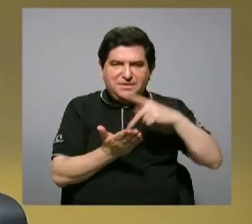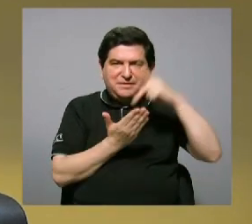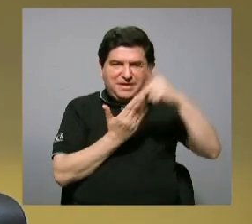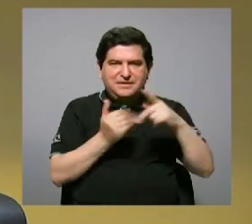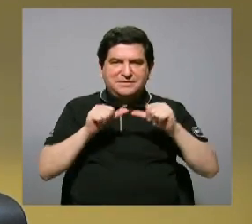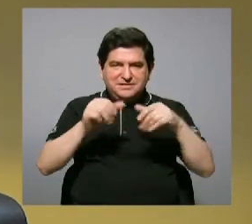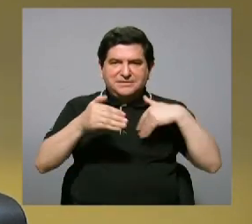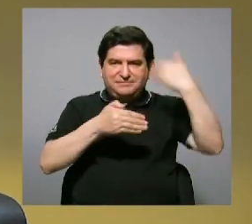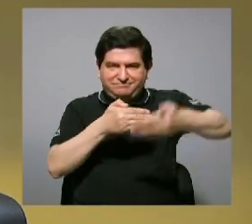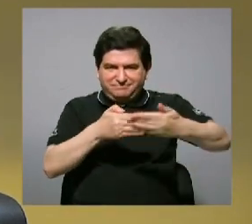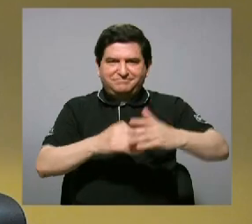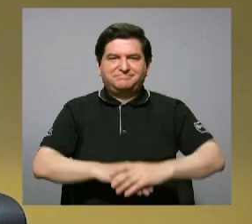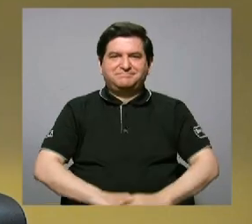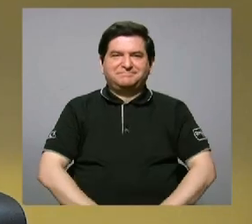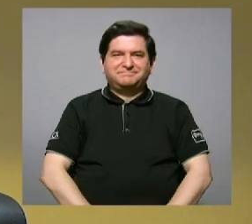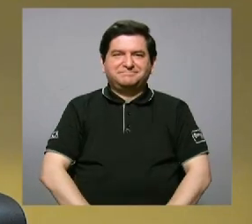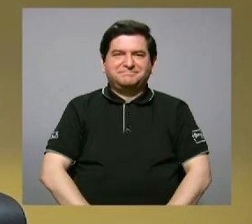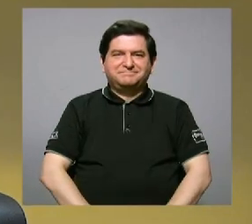Regresamos.